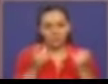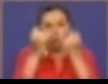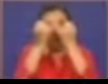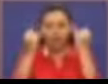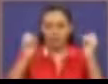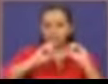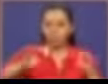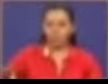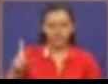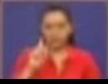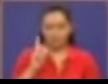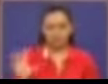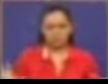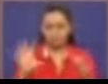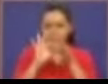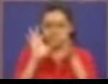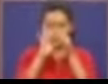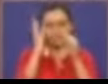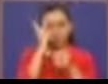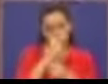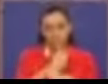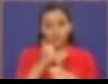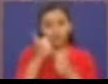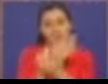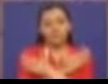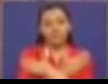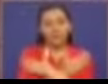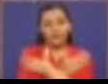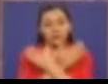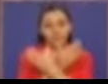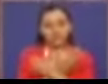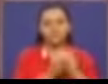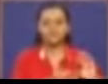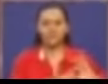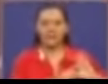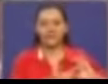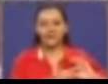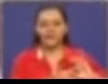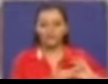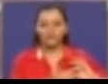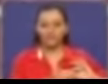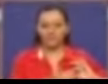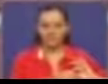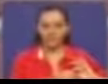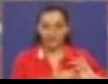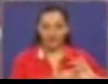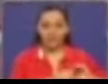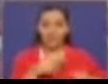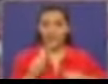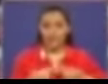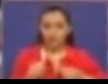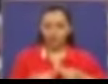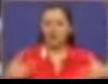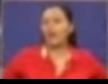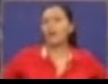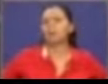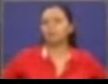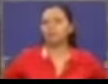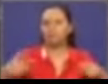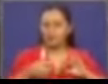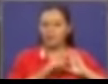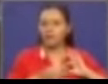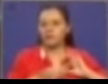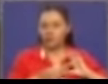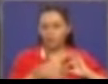está en óptimas condiciones. Felicitaciones a Calderón, la parroquia más grande de Quito, bastión de la Revolución